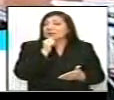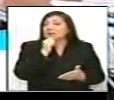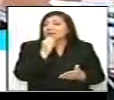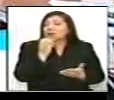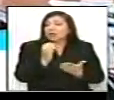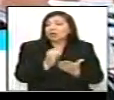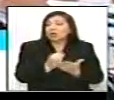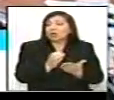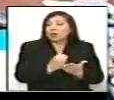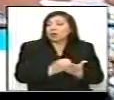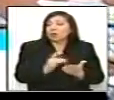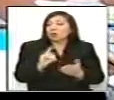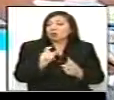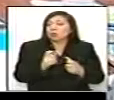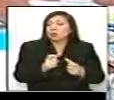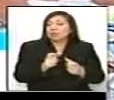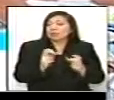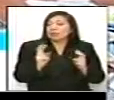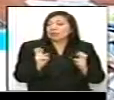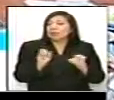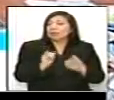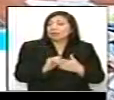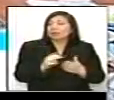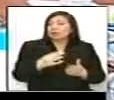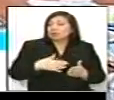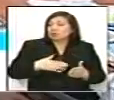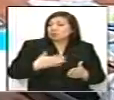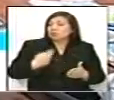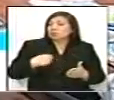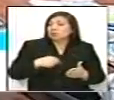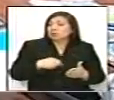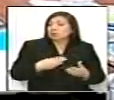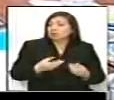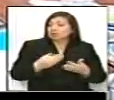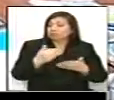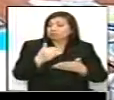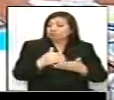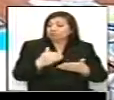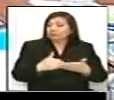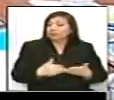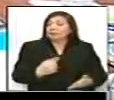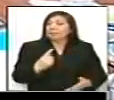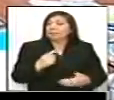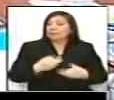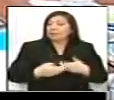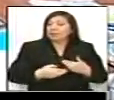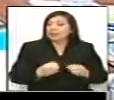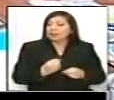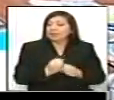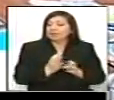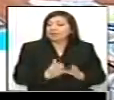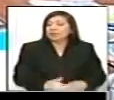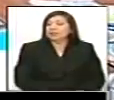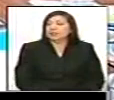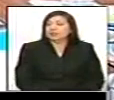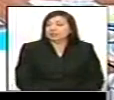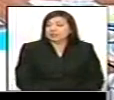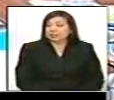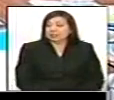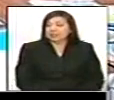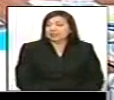el contrato para el uso superficial, es un tema que nosotros podríamos obviar como un requisito para el proceso de formalización.